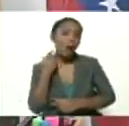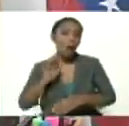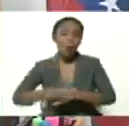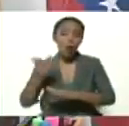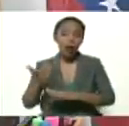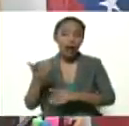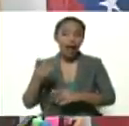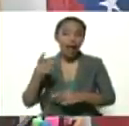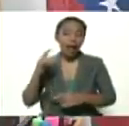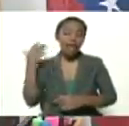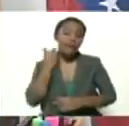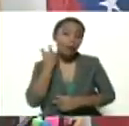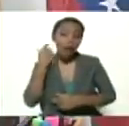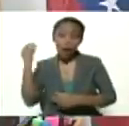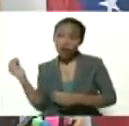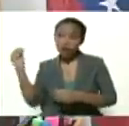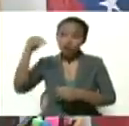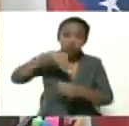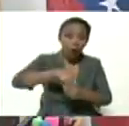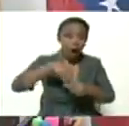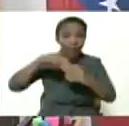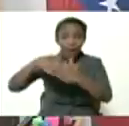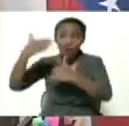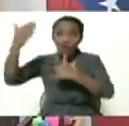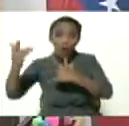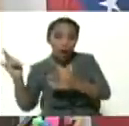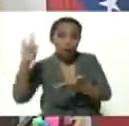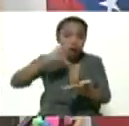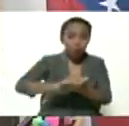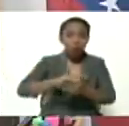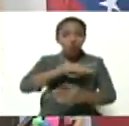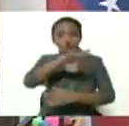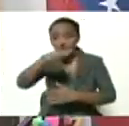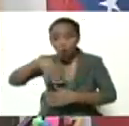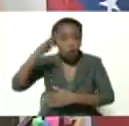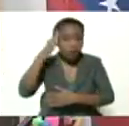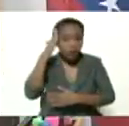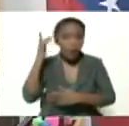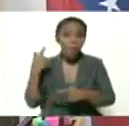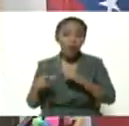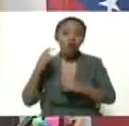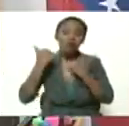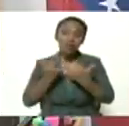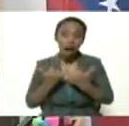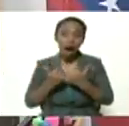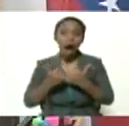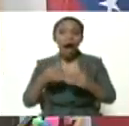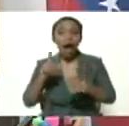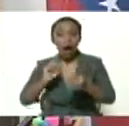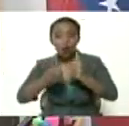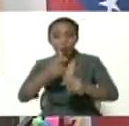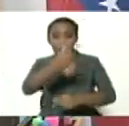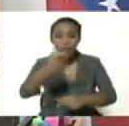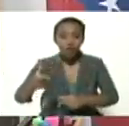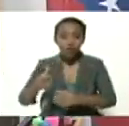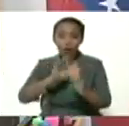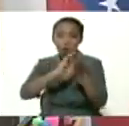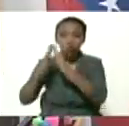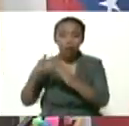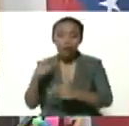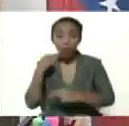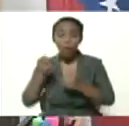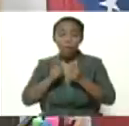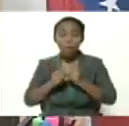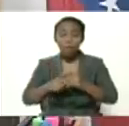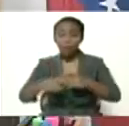desde el exterior, desde afuera, como todos sabemos, pero ya hay casos comunitarios. Ya sobre eso se va a informar con mayor detalle